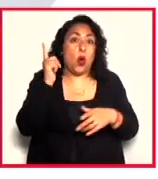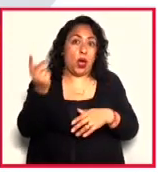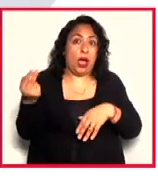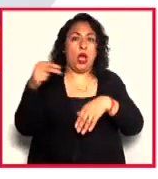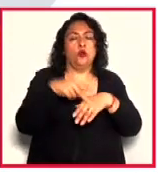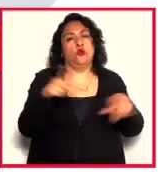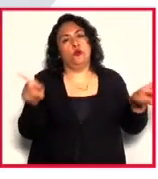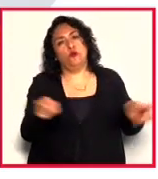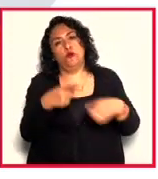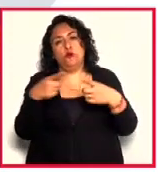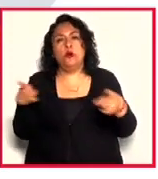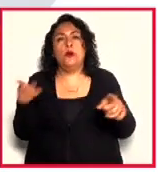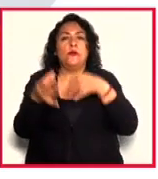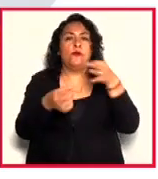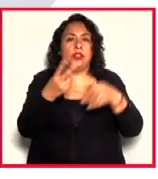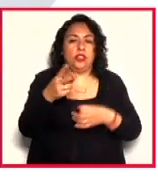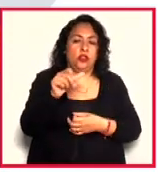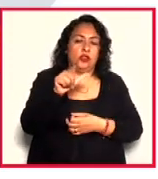22, Alberto Aranda.